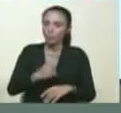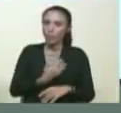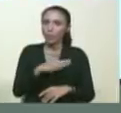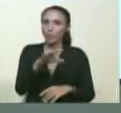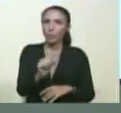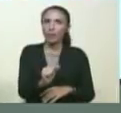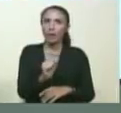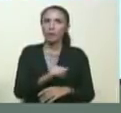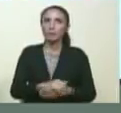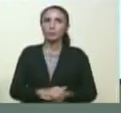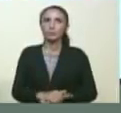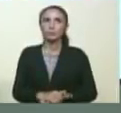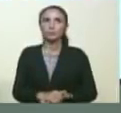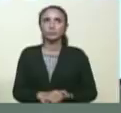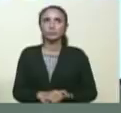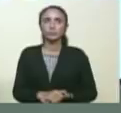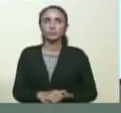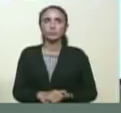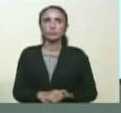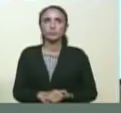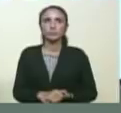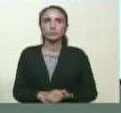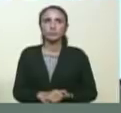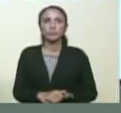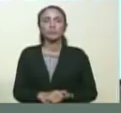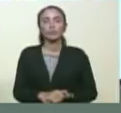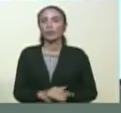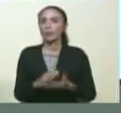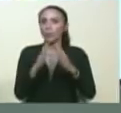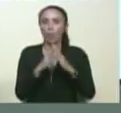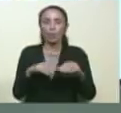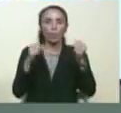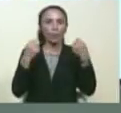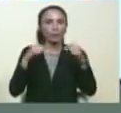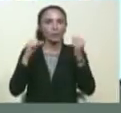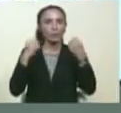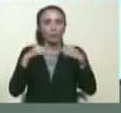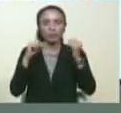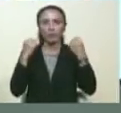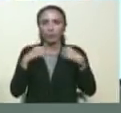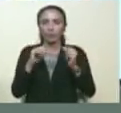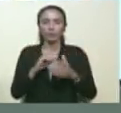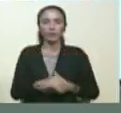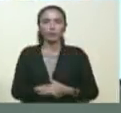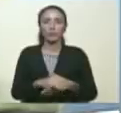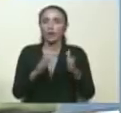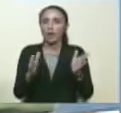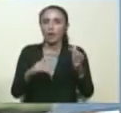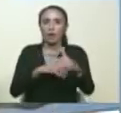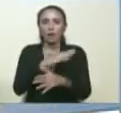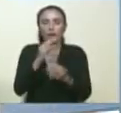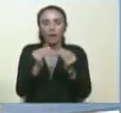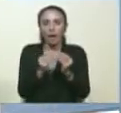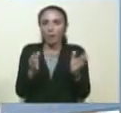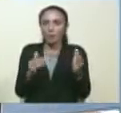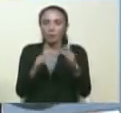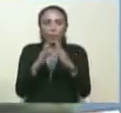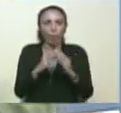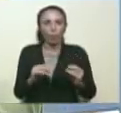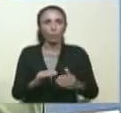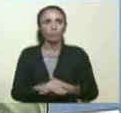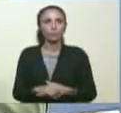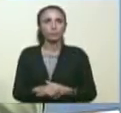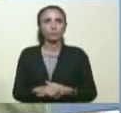sistema, hay que articularlo en la práctica, los CLAP ampliados e integrados, las ferias del